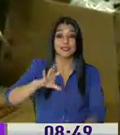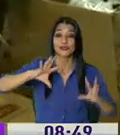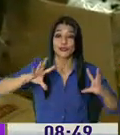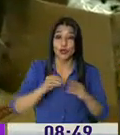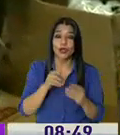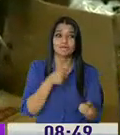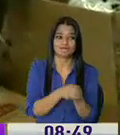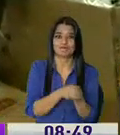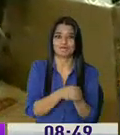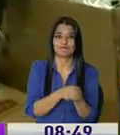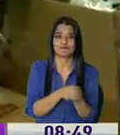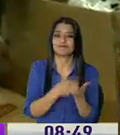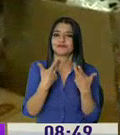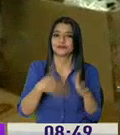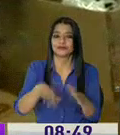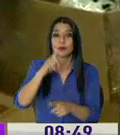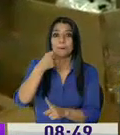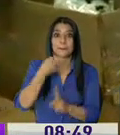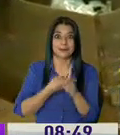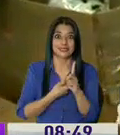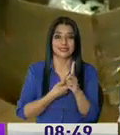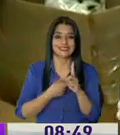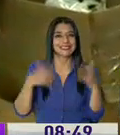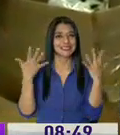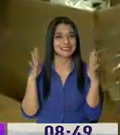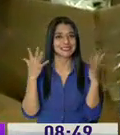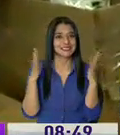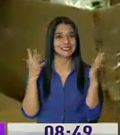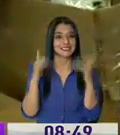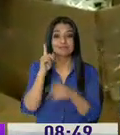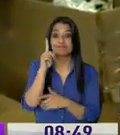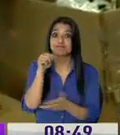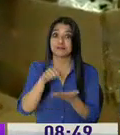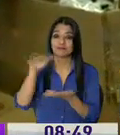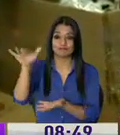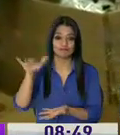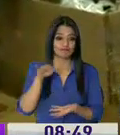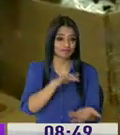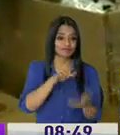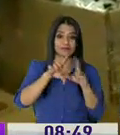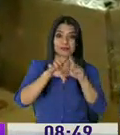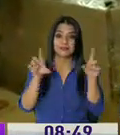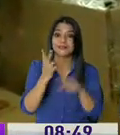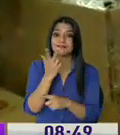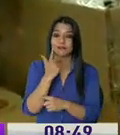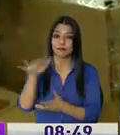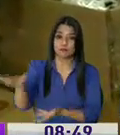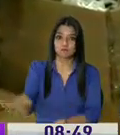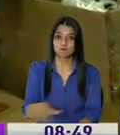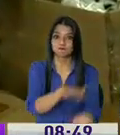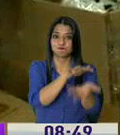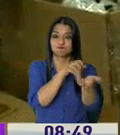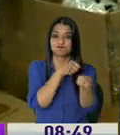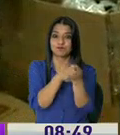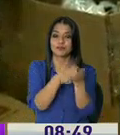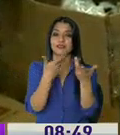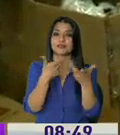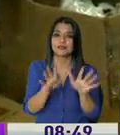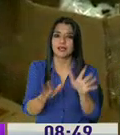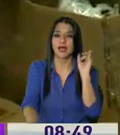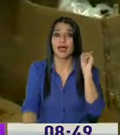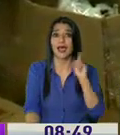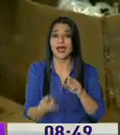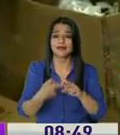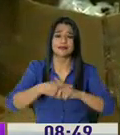adelante prácticamente ya un mes. Con estos 1,000 kits que hoy Corporación Favorita dona a esta campaña, vamos a llegar a